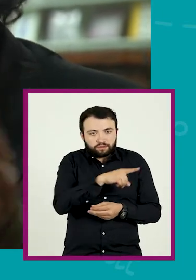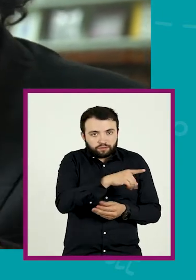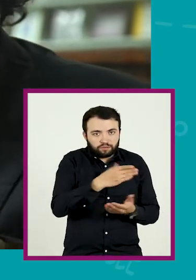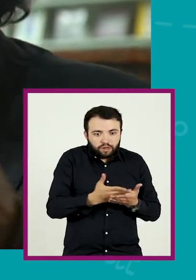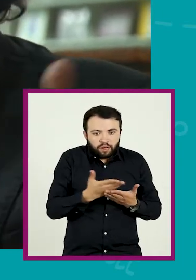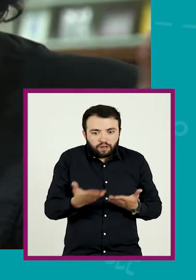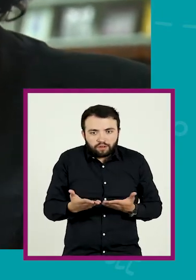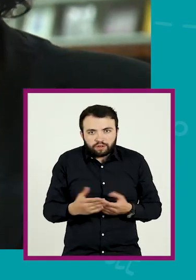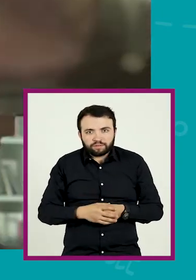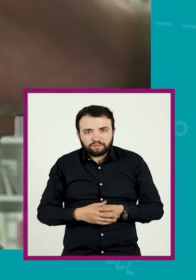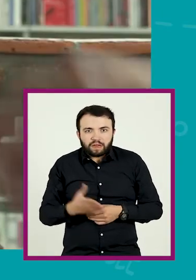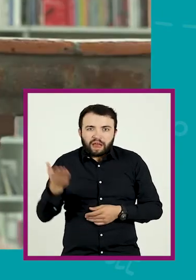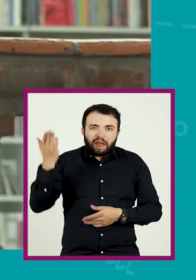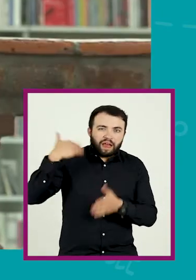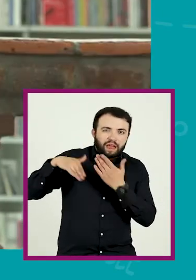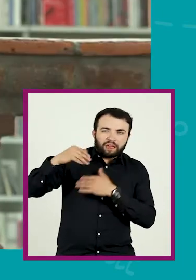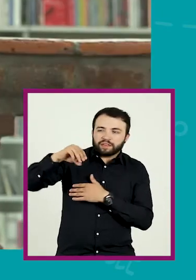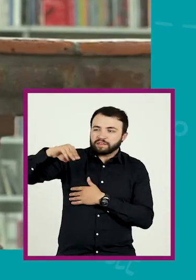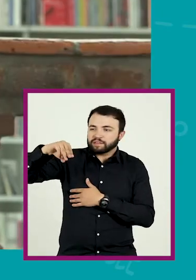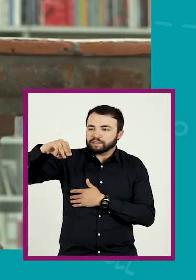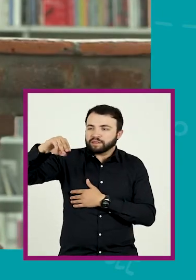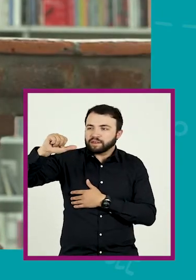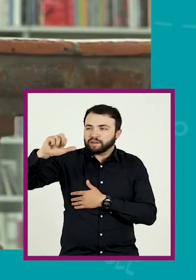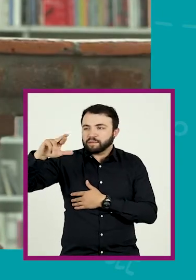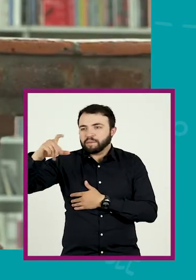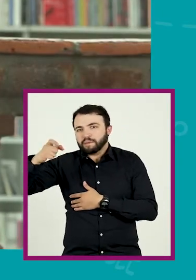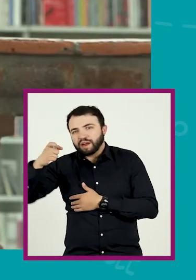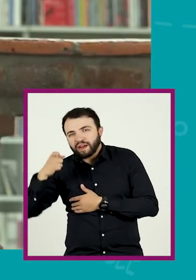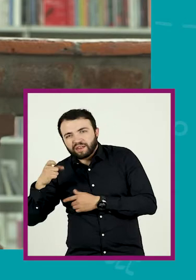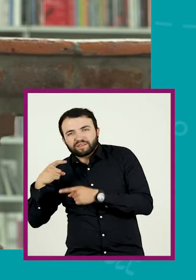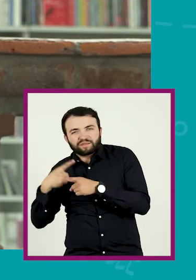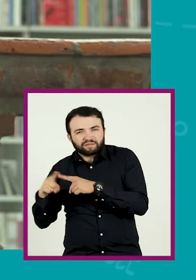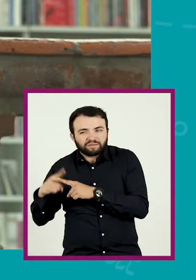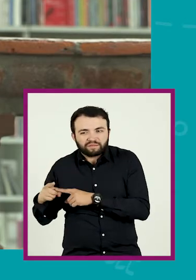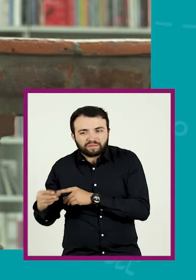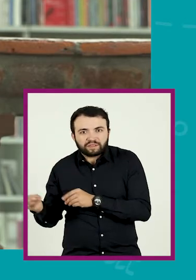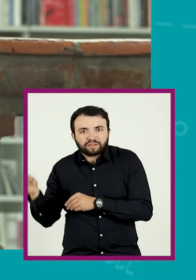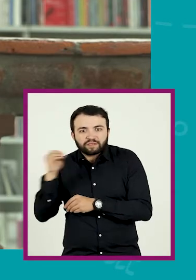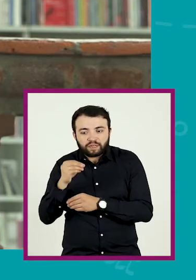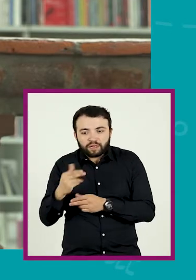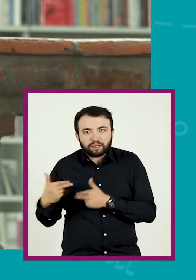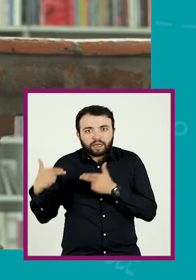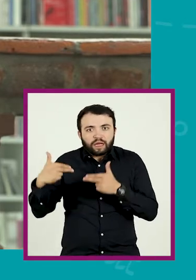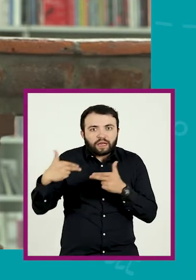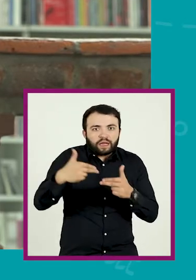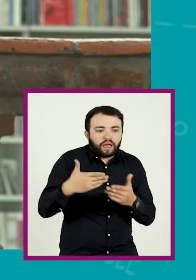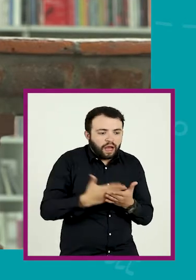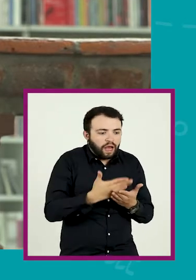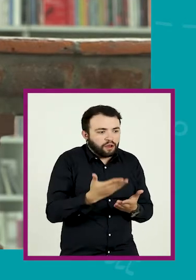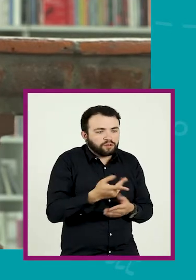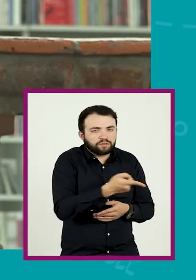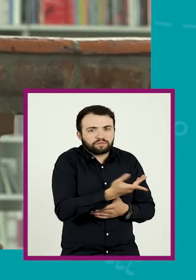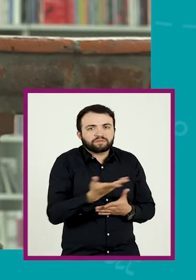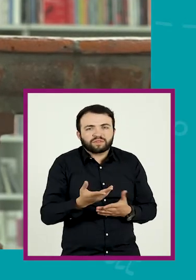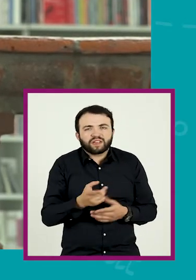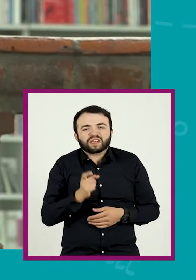tantos otros que arrancan de esta fuente, ¿no? Sí, claro, una de las